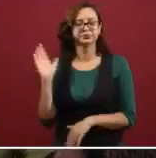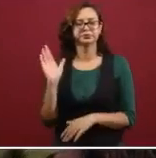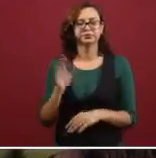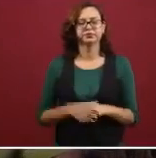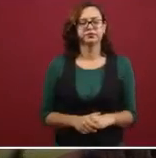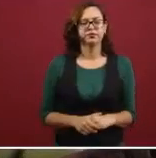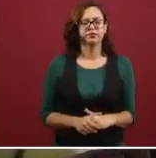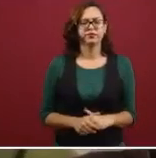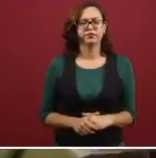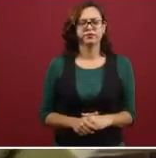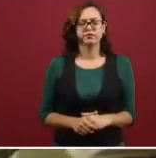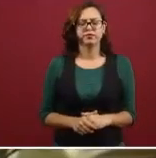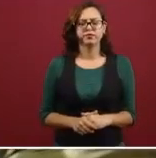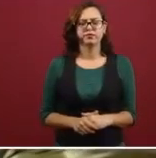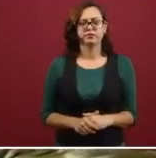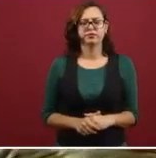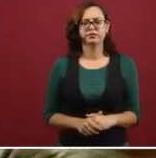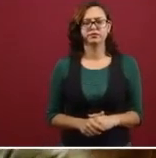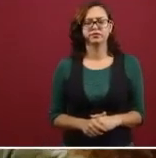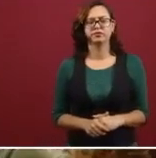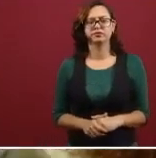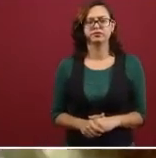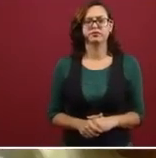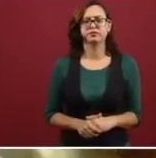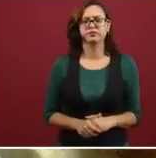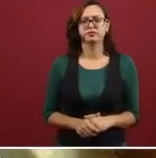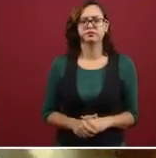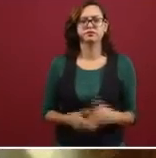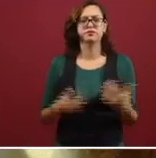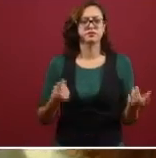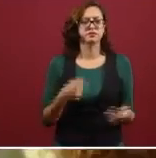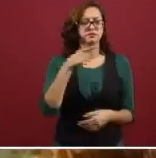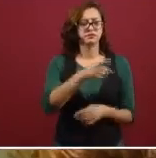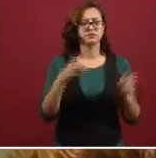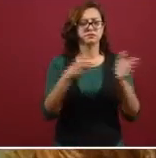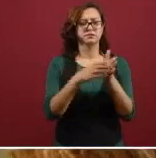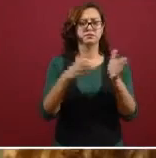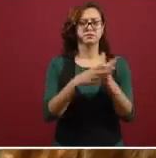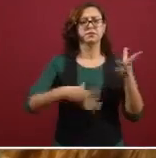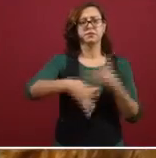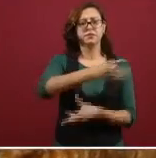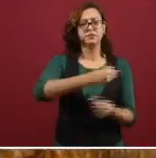¿Cuánto costaba darle mantenimiento a esa caja?